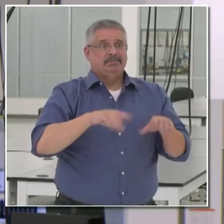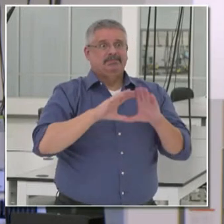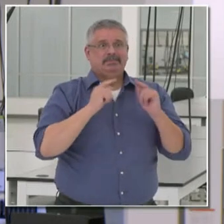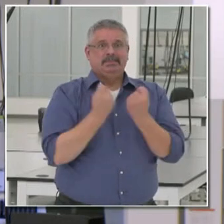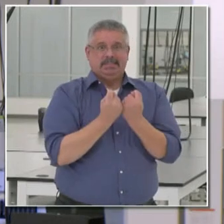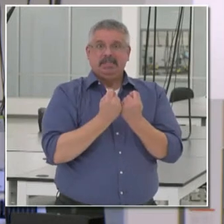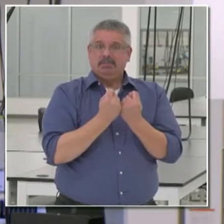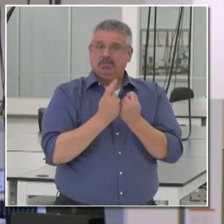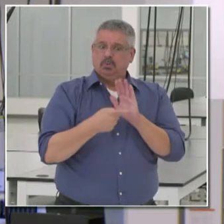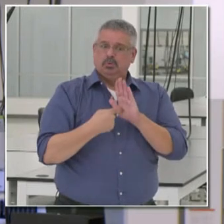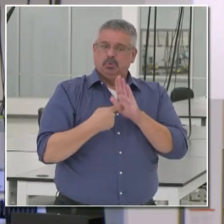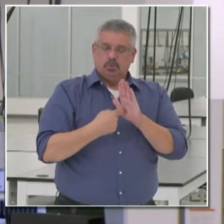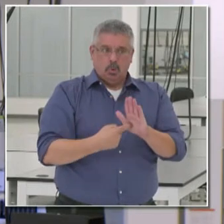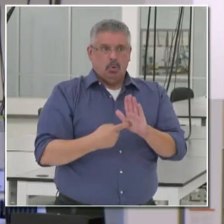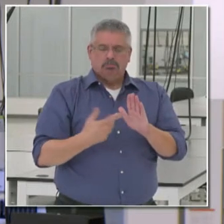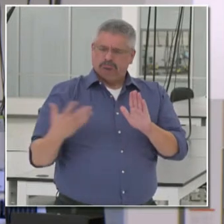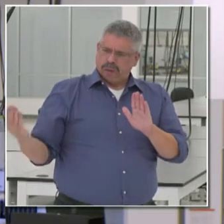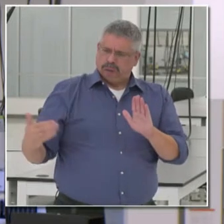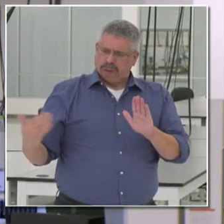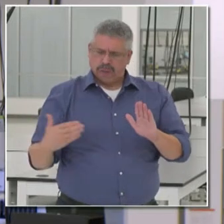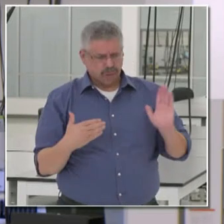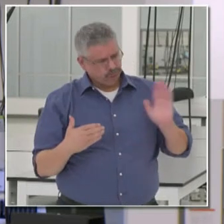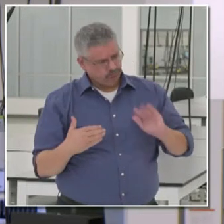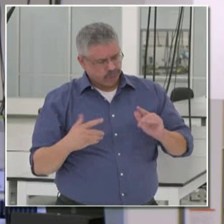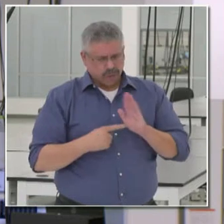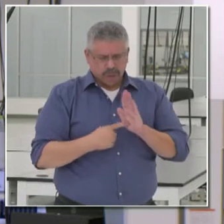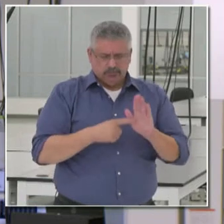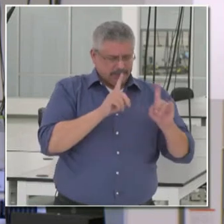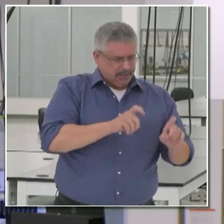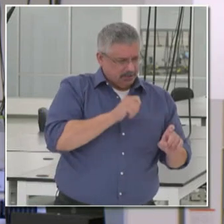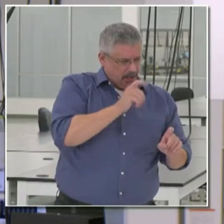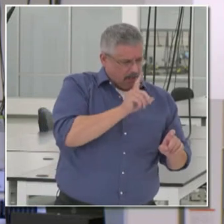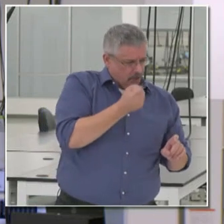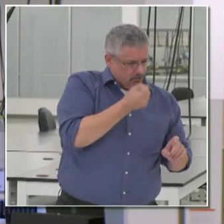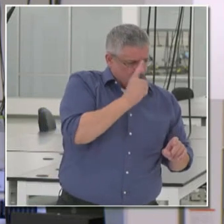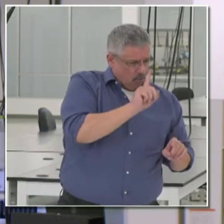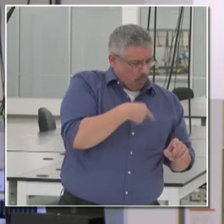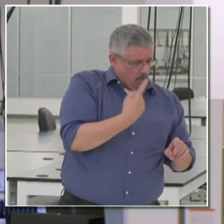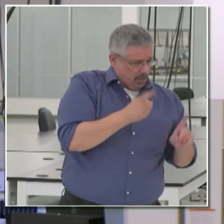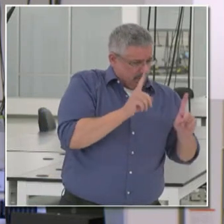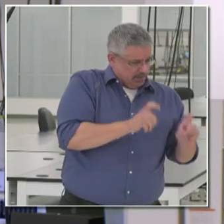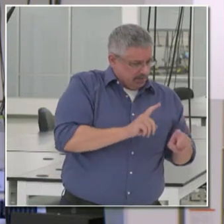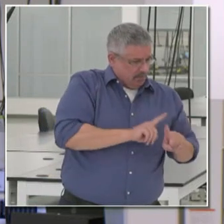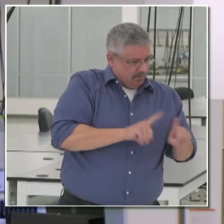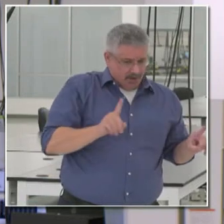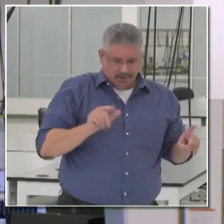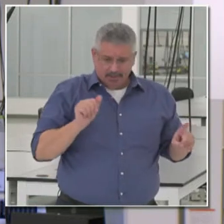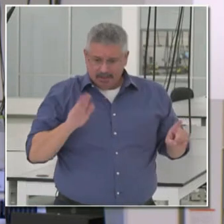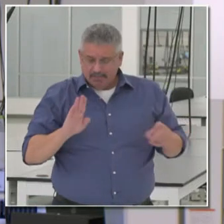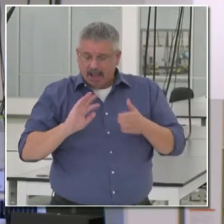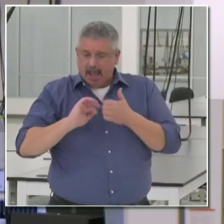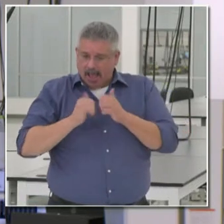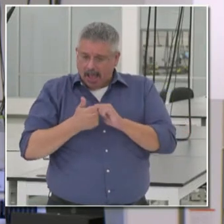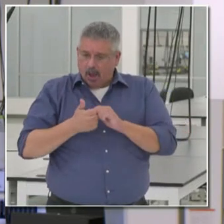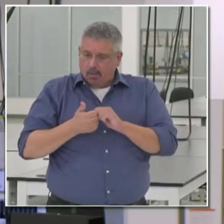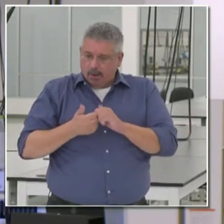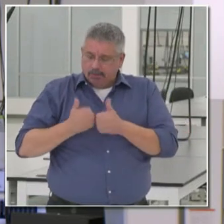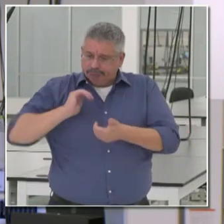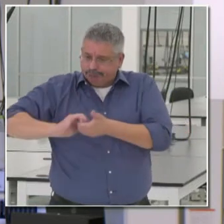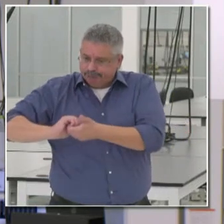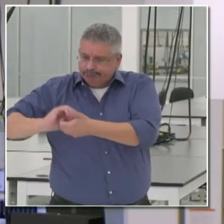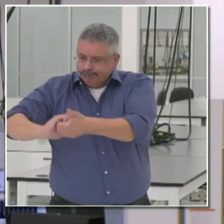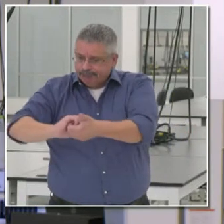dirigente del grupo de trabajo que nos ayudó a entender que teníamos que hacer para este laboratorio pero